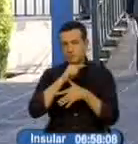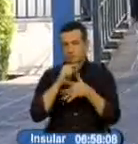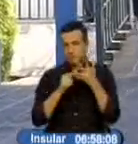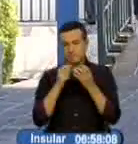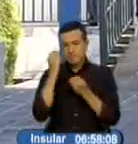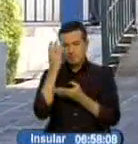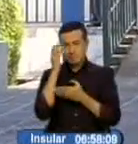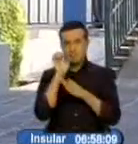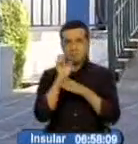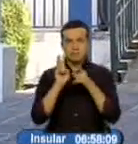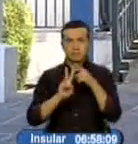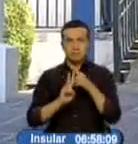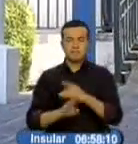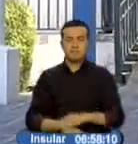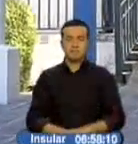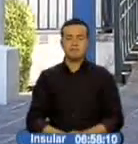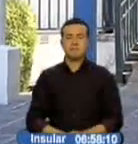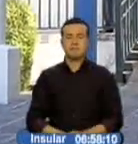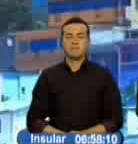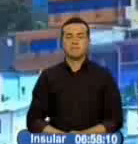Olga Velasco, Ecuador TV.